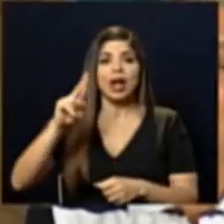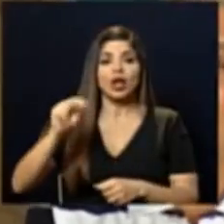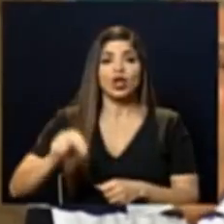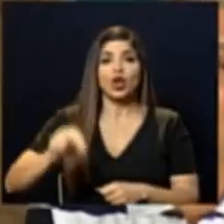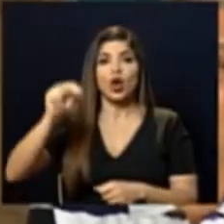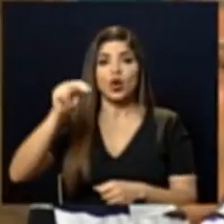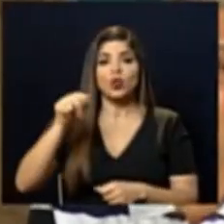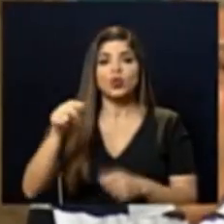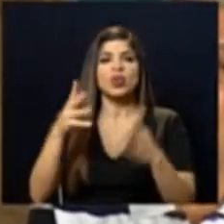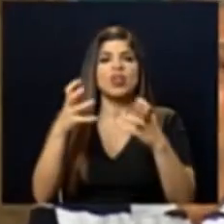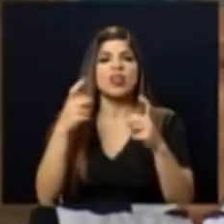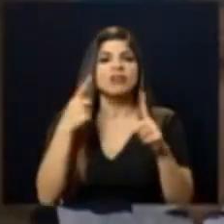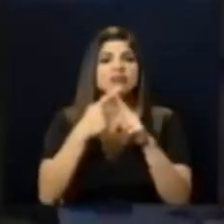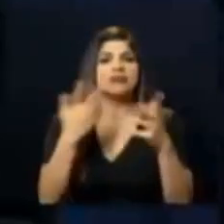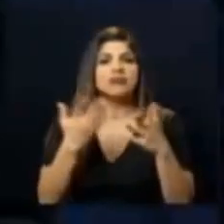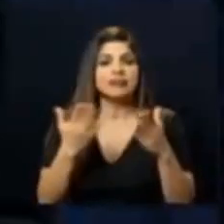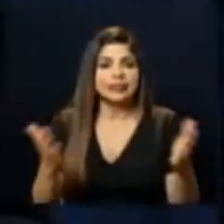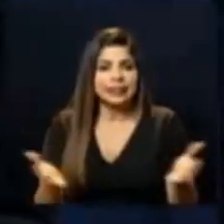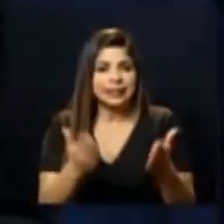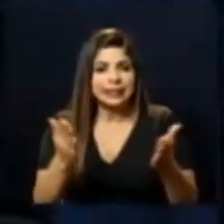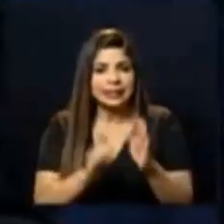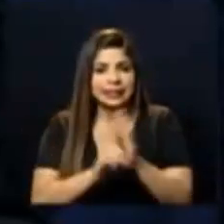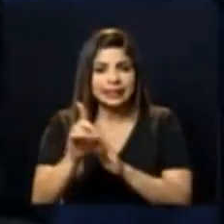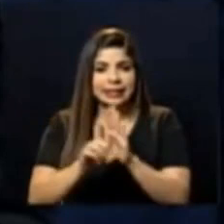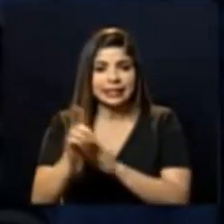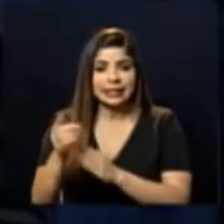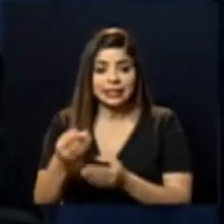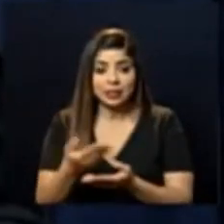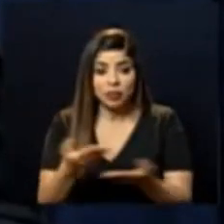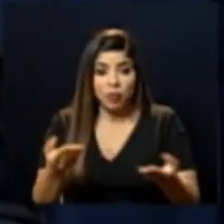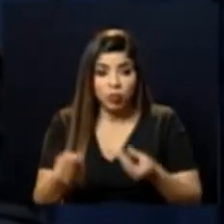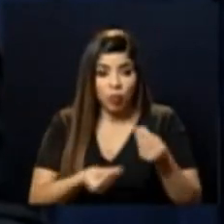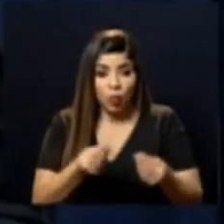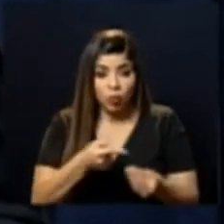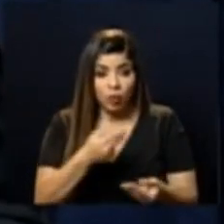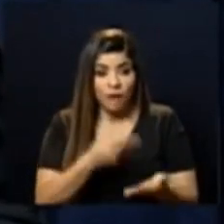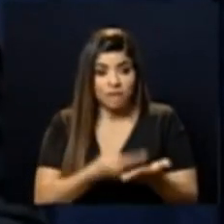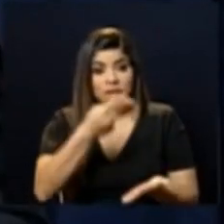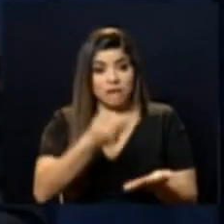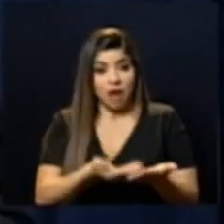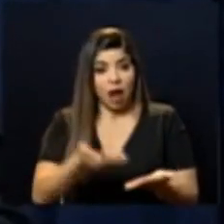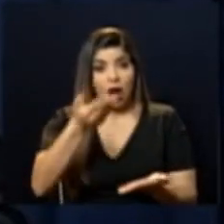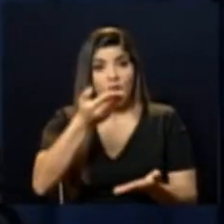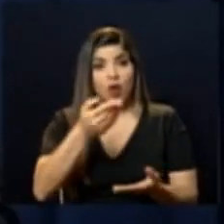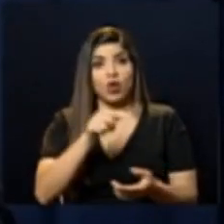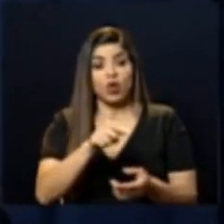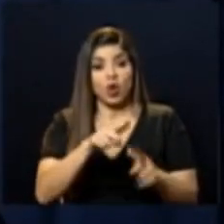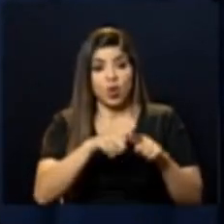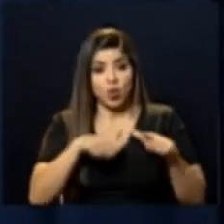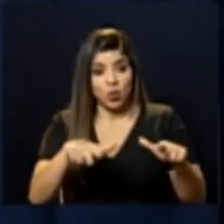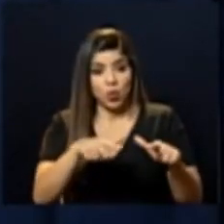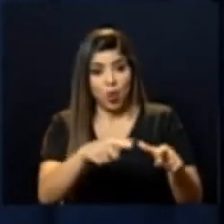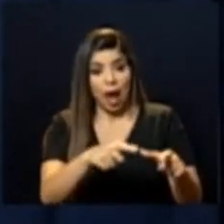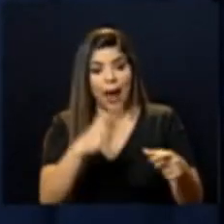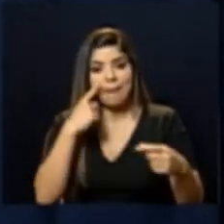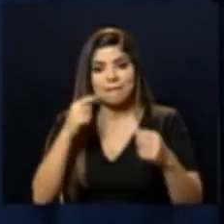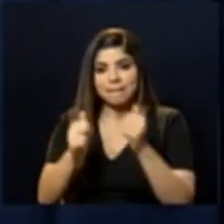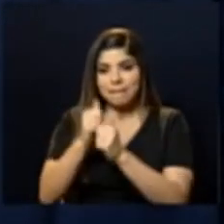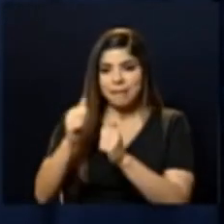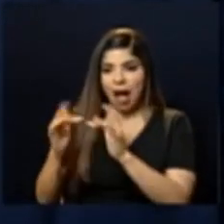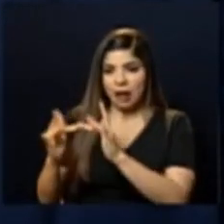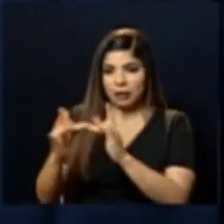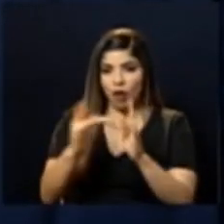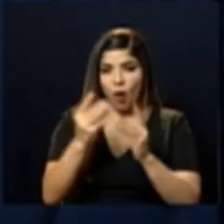pretende facilitar el desarrollo de productos con alto valor agregado en la zona, generar mayores